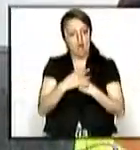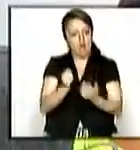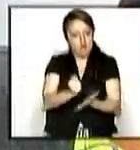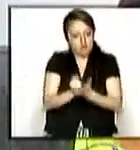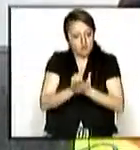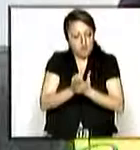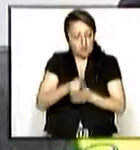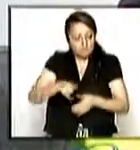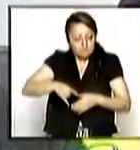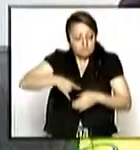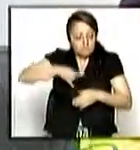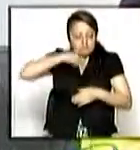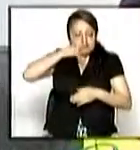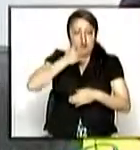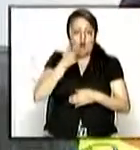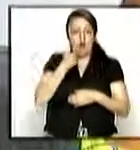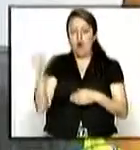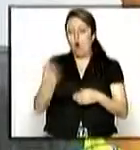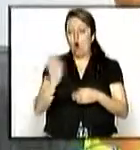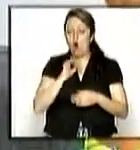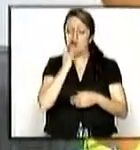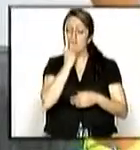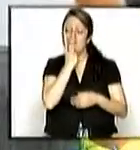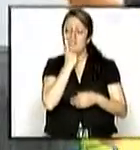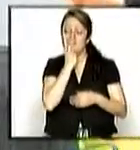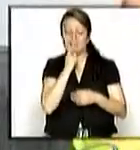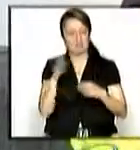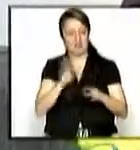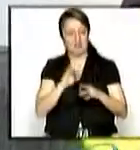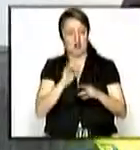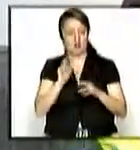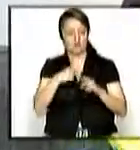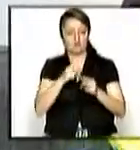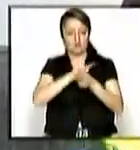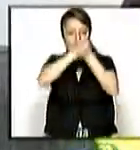yo tenía una migraña constante y usted